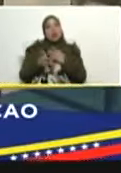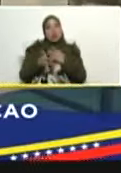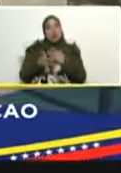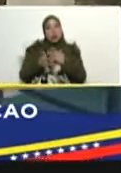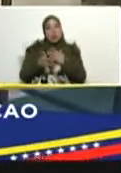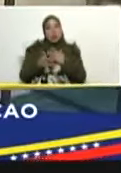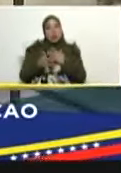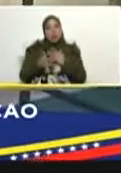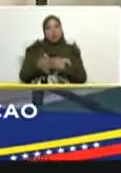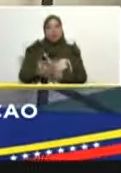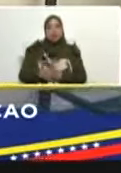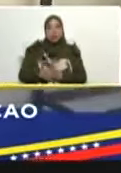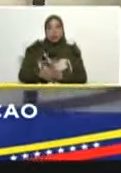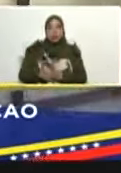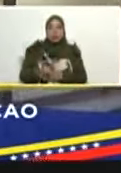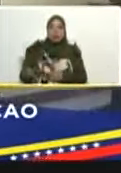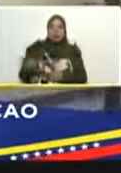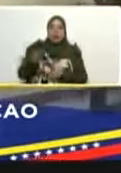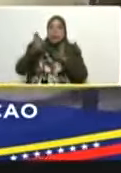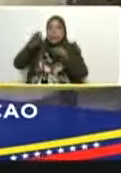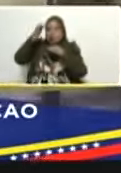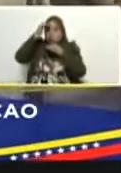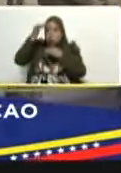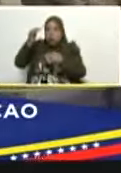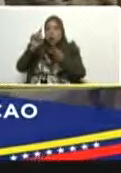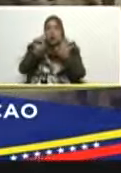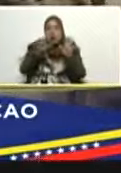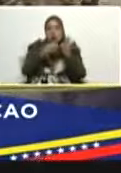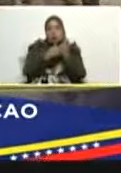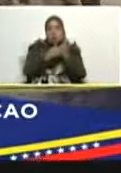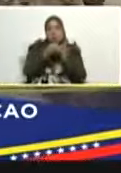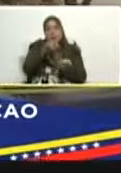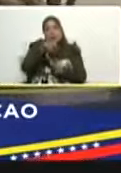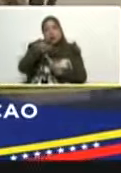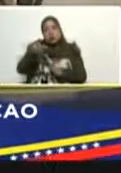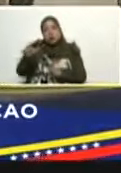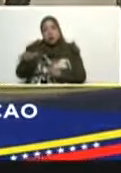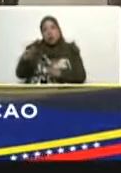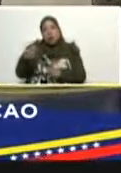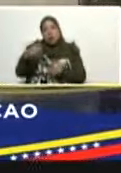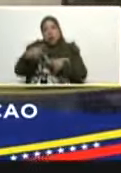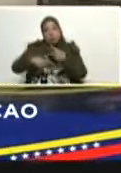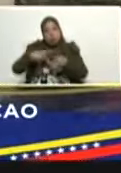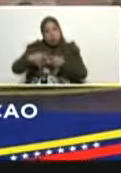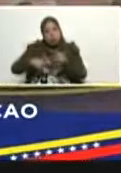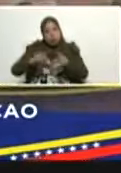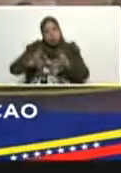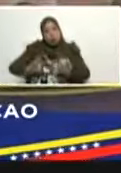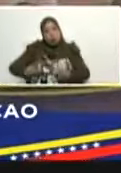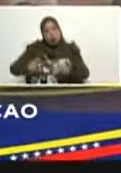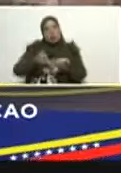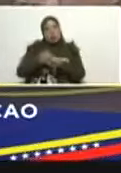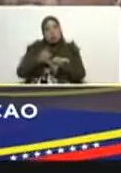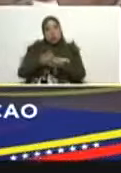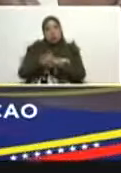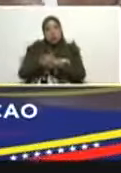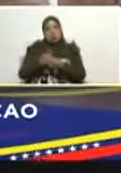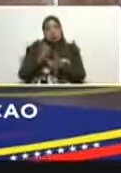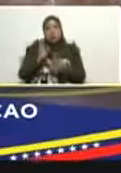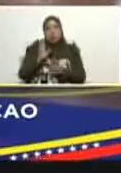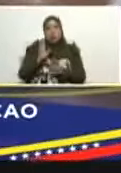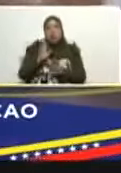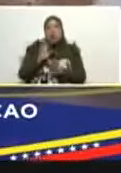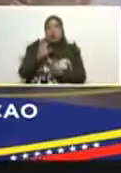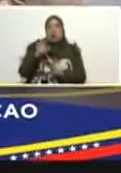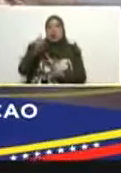que abordará a más de 8.000 productores en nuestro país en esta primera fase y estaremos abordando más